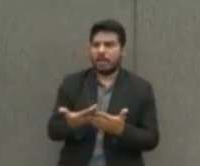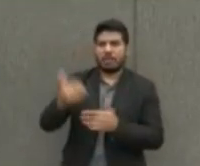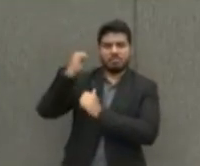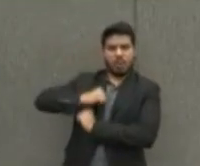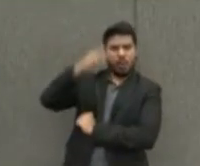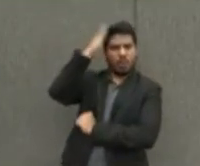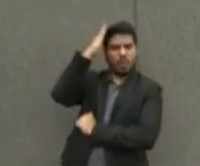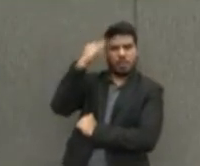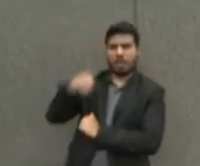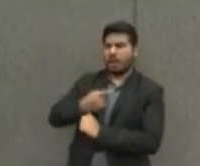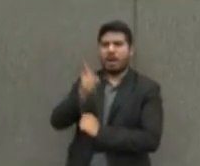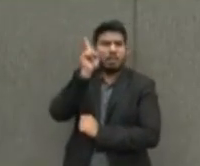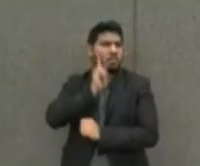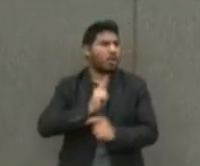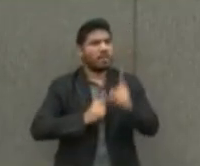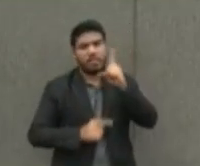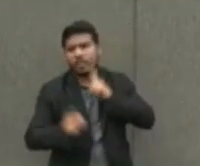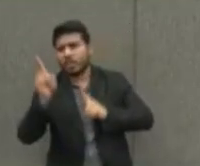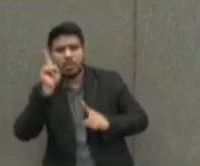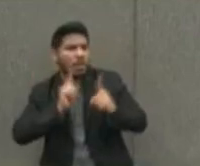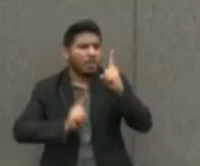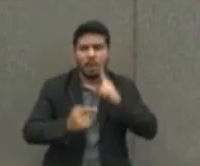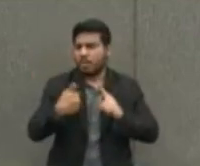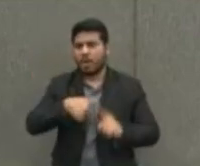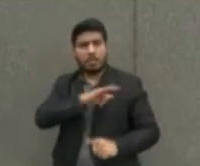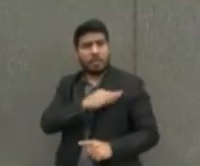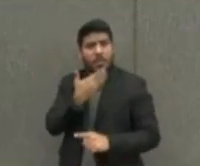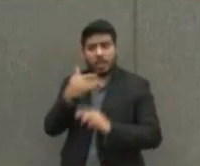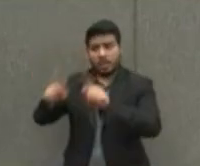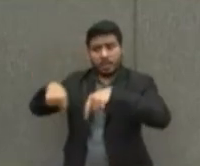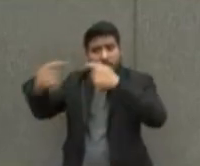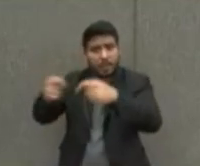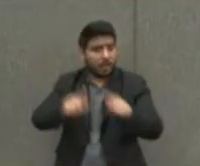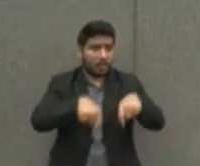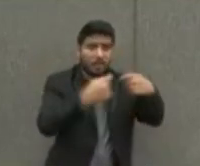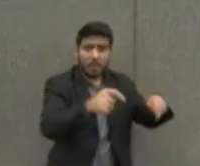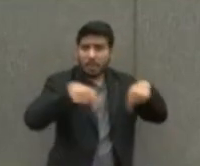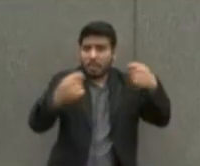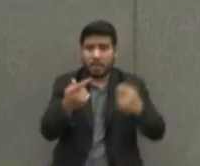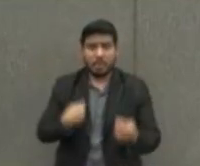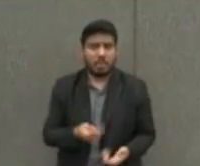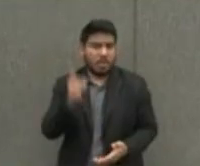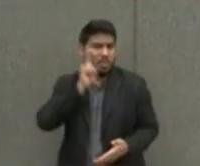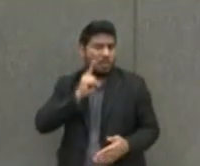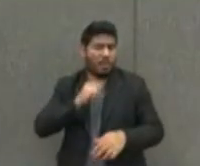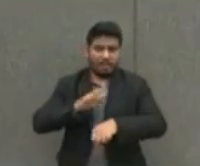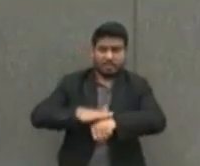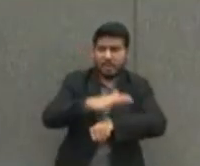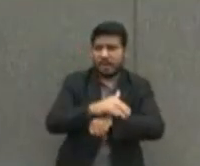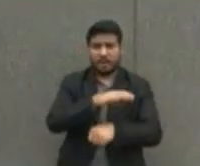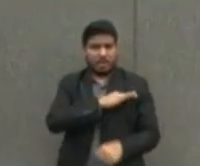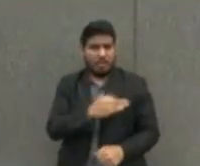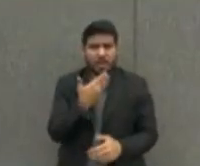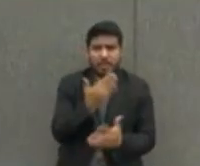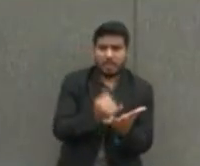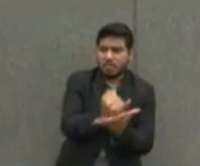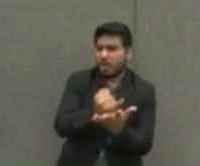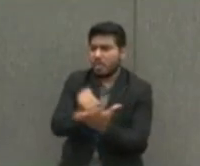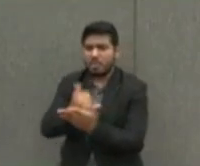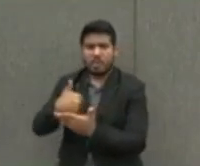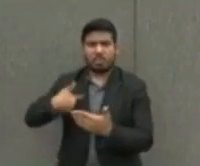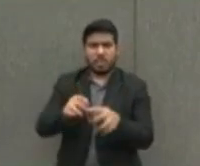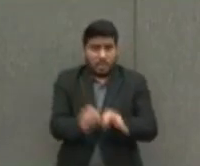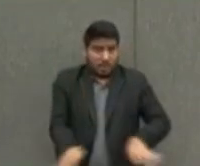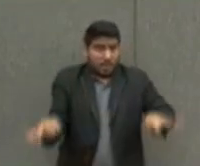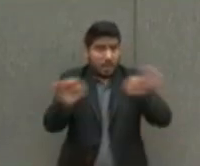tenemos ganas de que más mujeres tomen decisiones al frente de nuestro país y de sus estados y de los